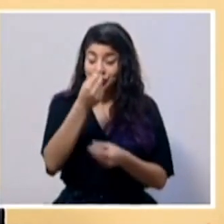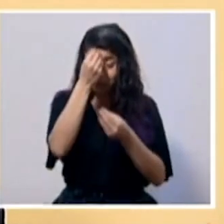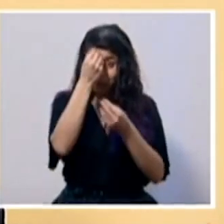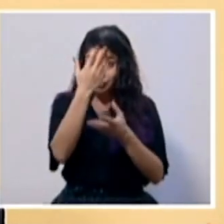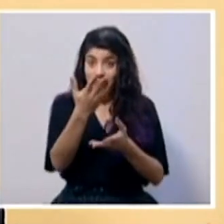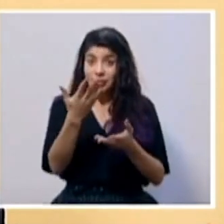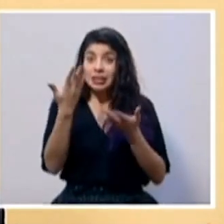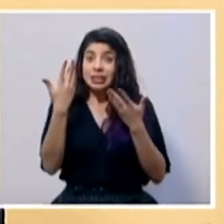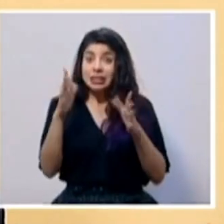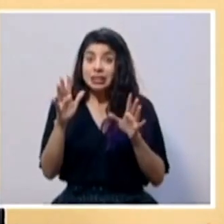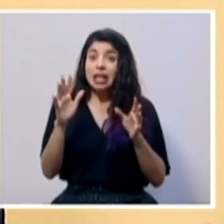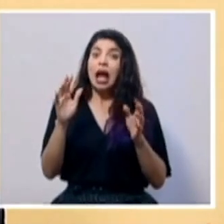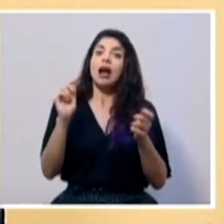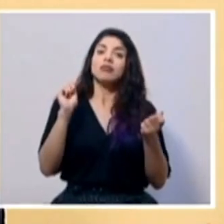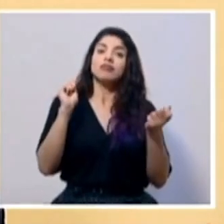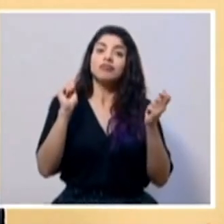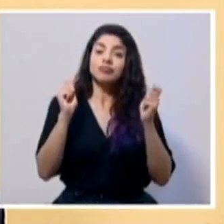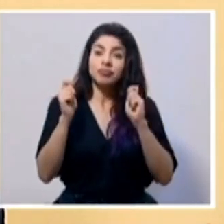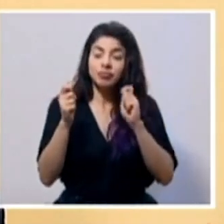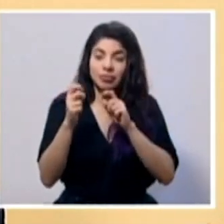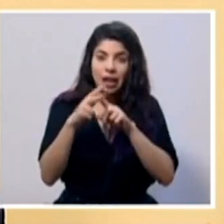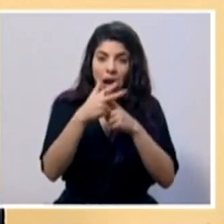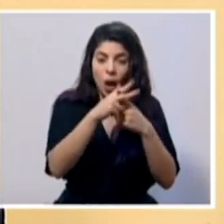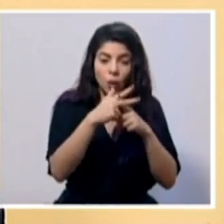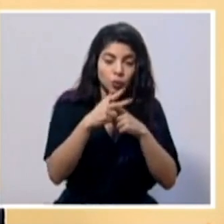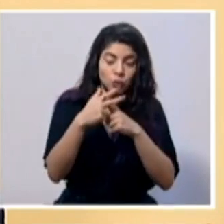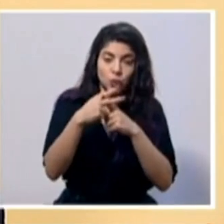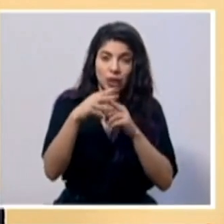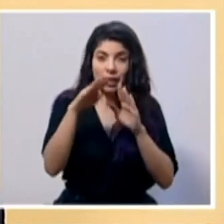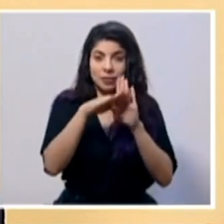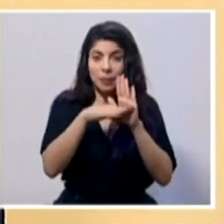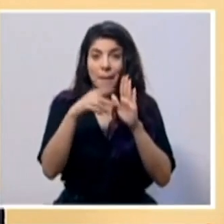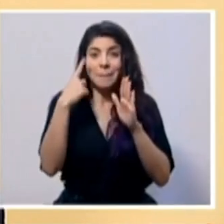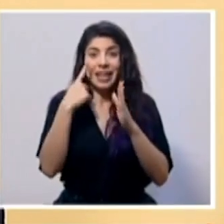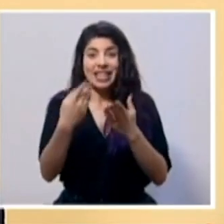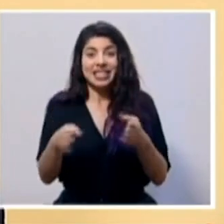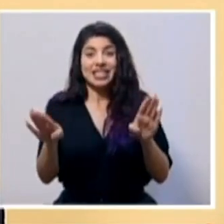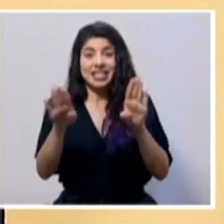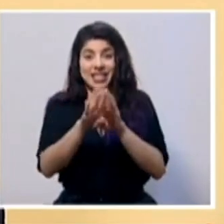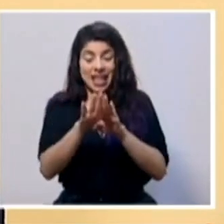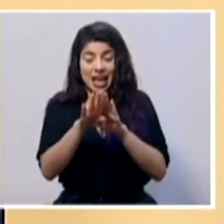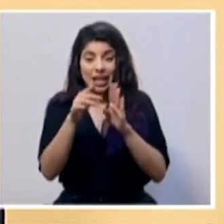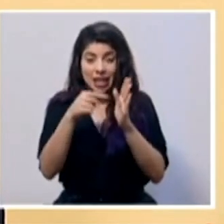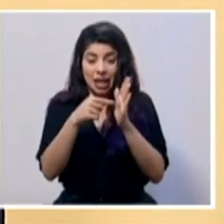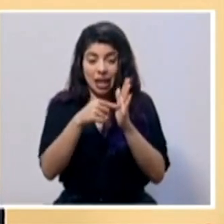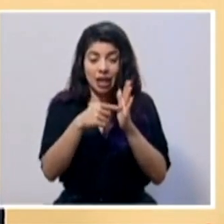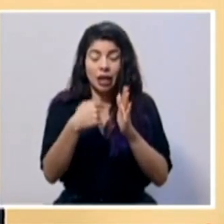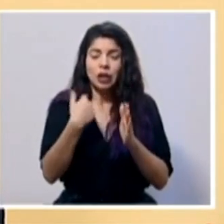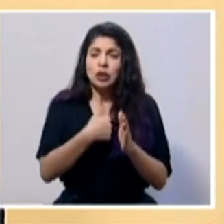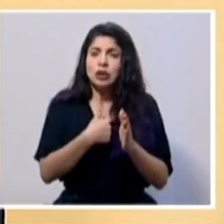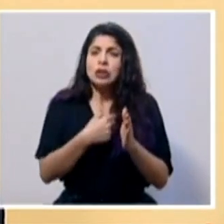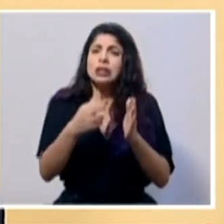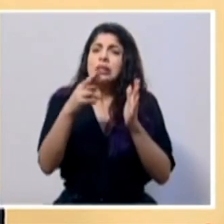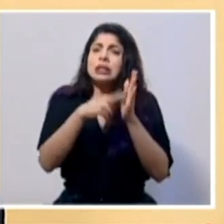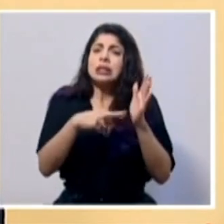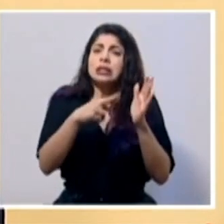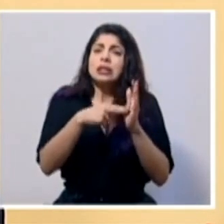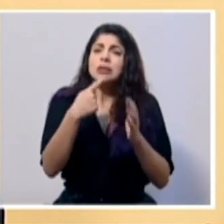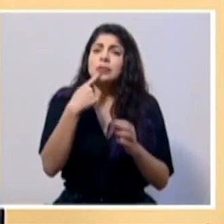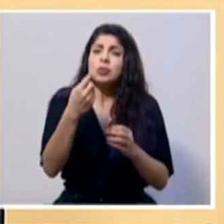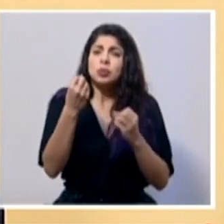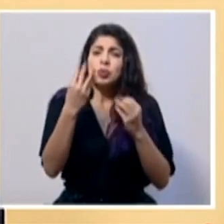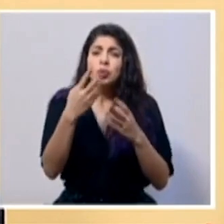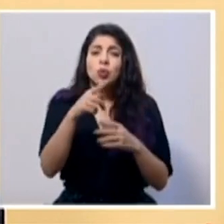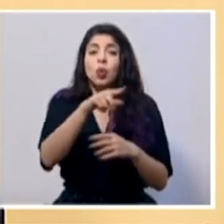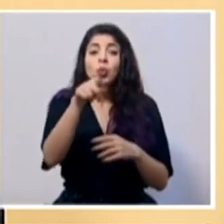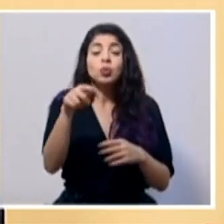que se habían hecho algún ajuste en las medidas de cierre. Insistimos mucho en que en la medida de lo posible que